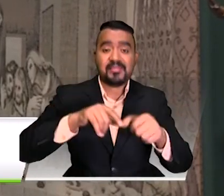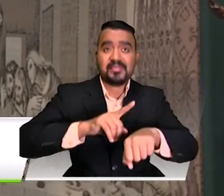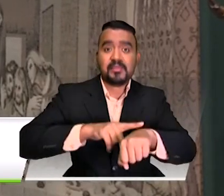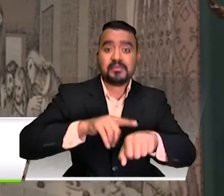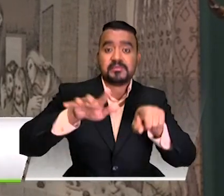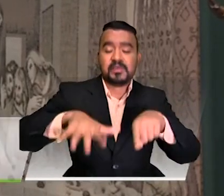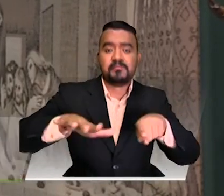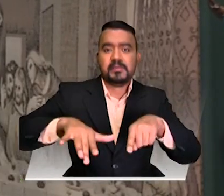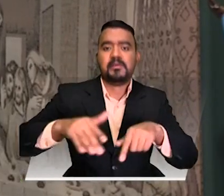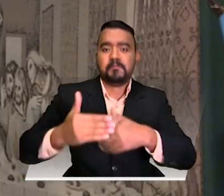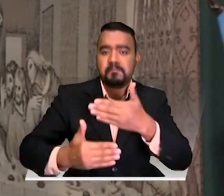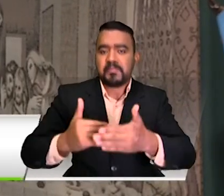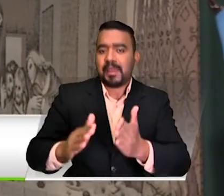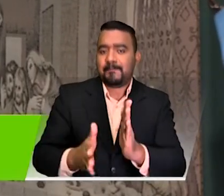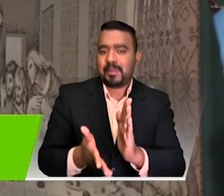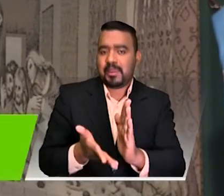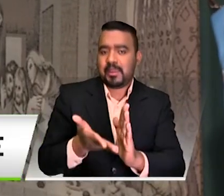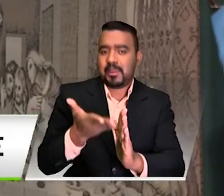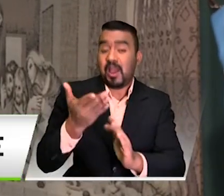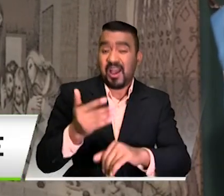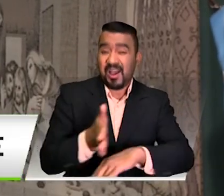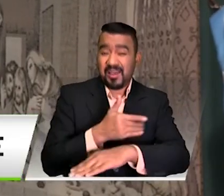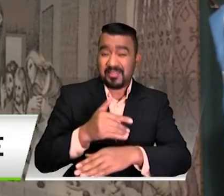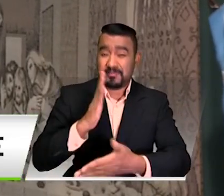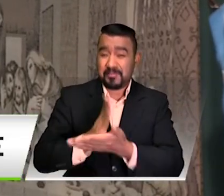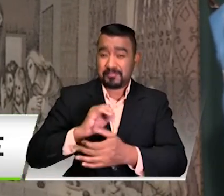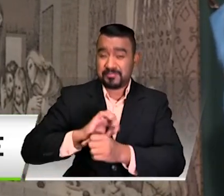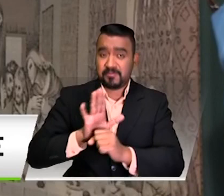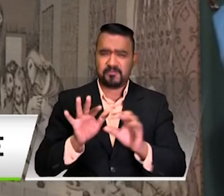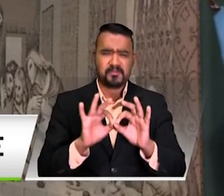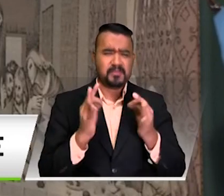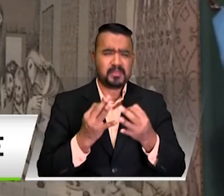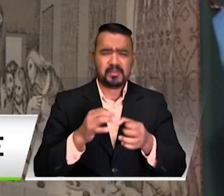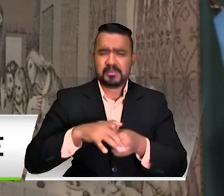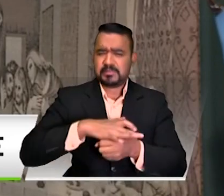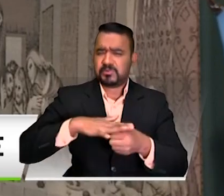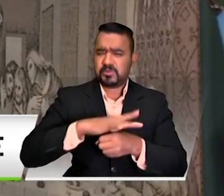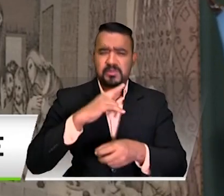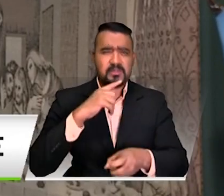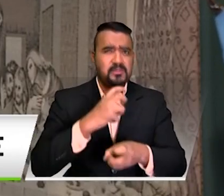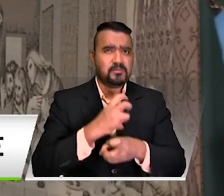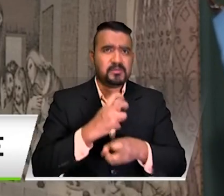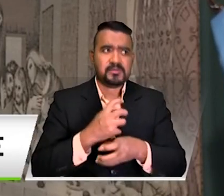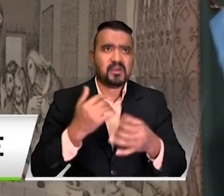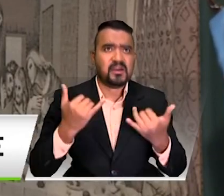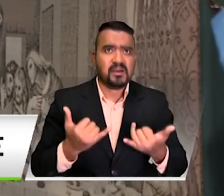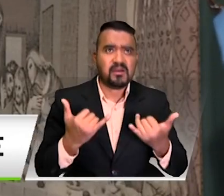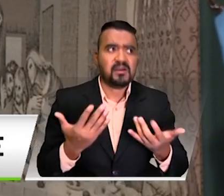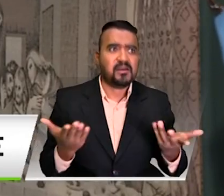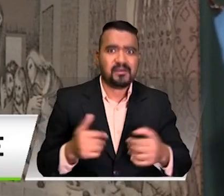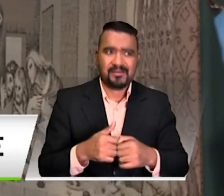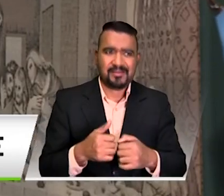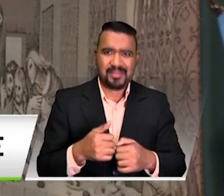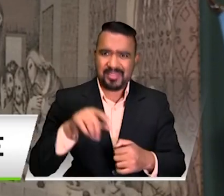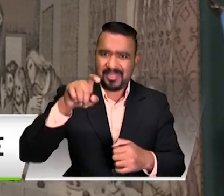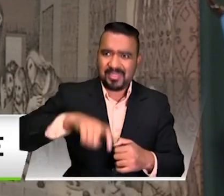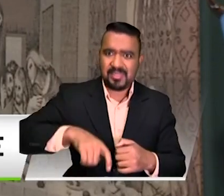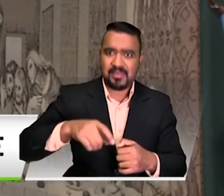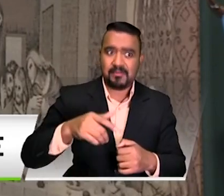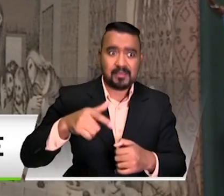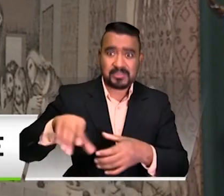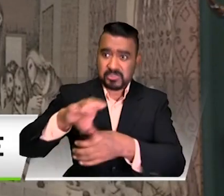visto muy afectada aparte de todo con los gastos en el hospital lo que se viene ahorita que tiene que trasladarse a otra ciudad